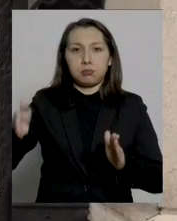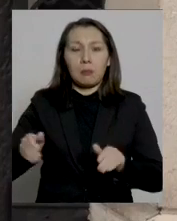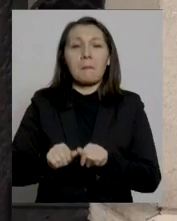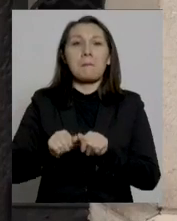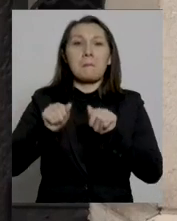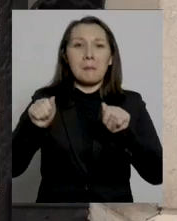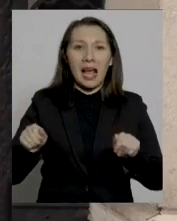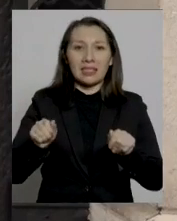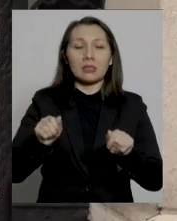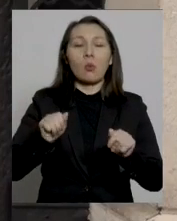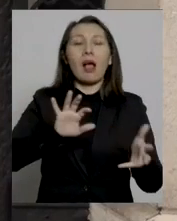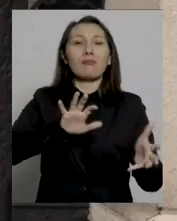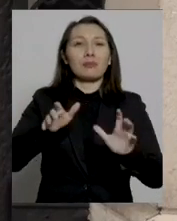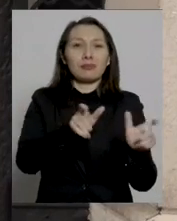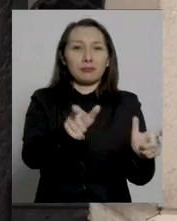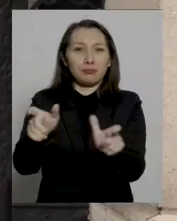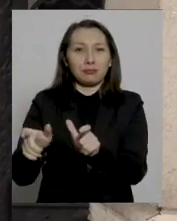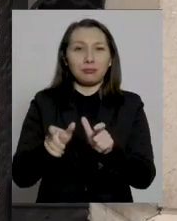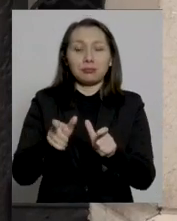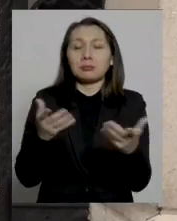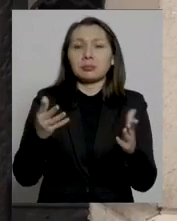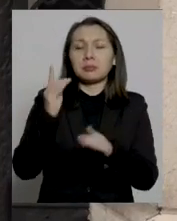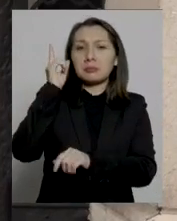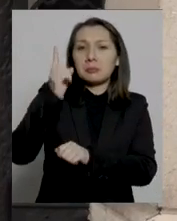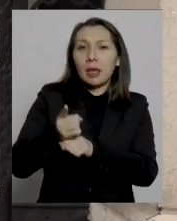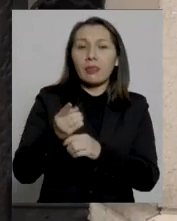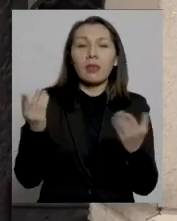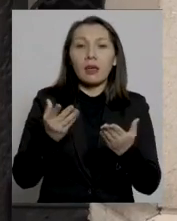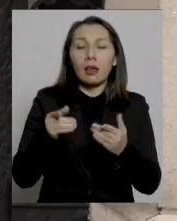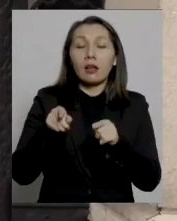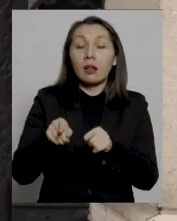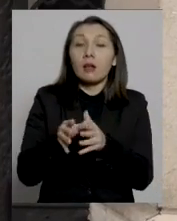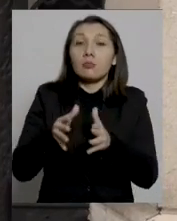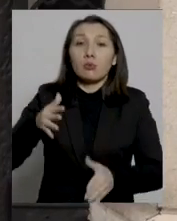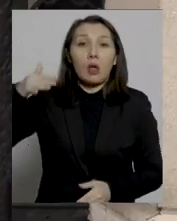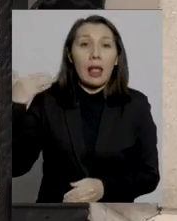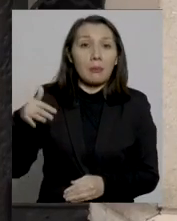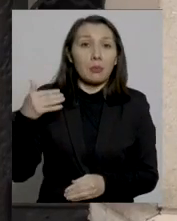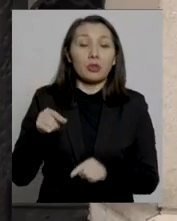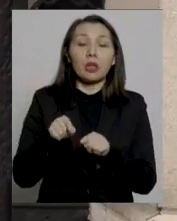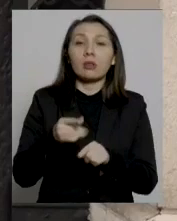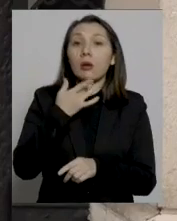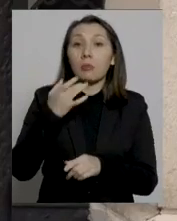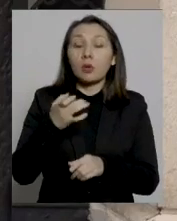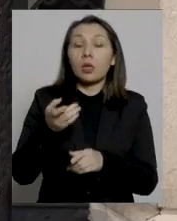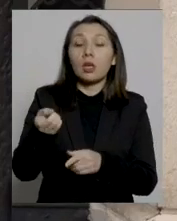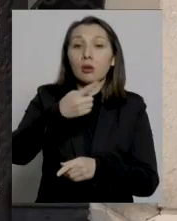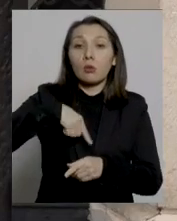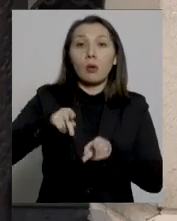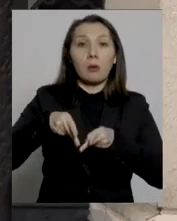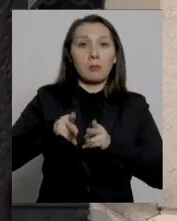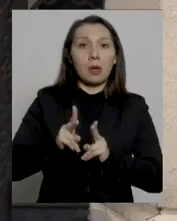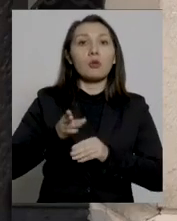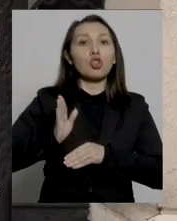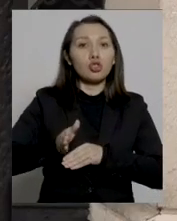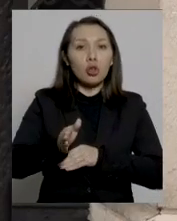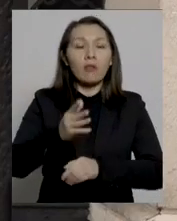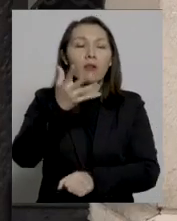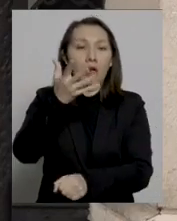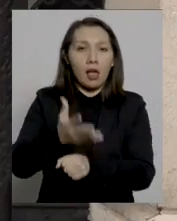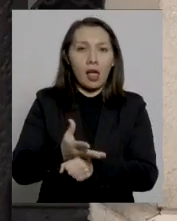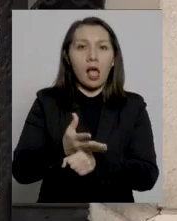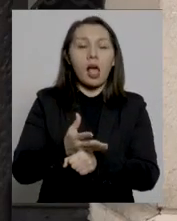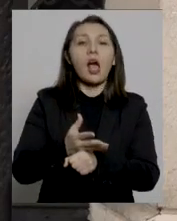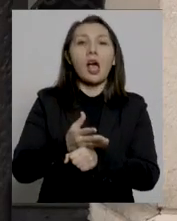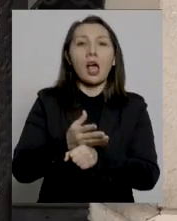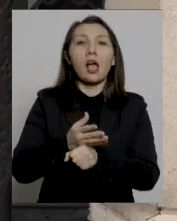días. Esta medida, esta facultad es muy importante porque nos va a permitir seguir contando con